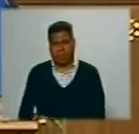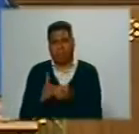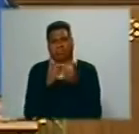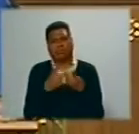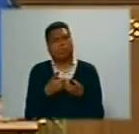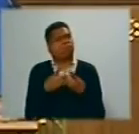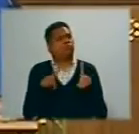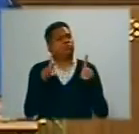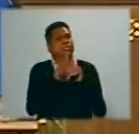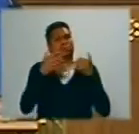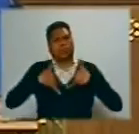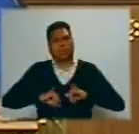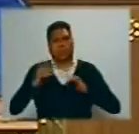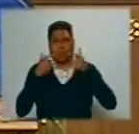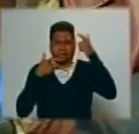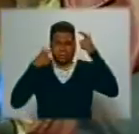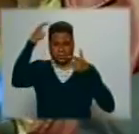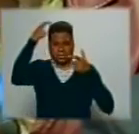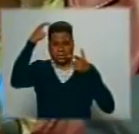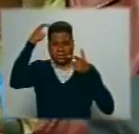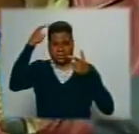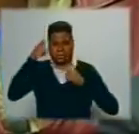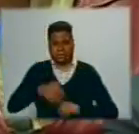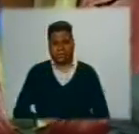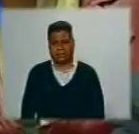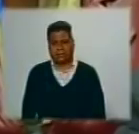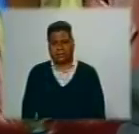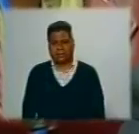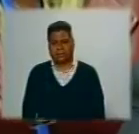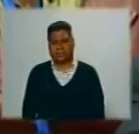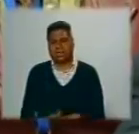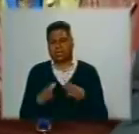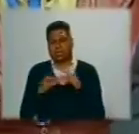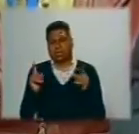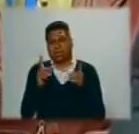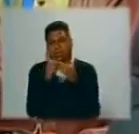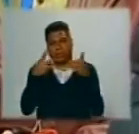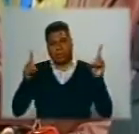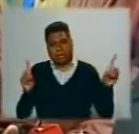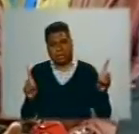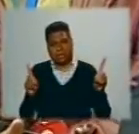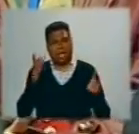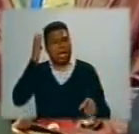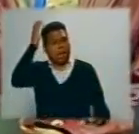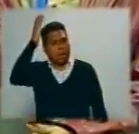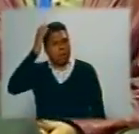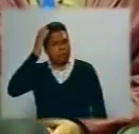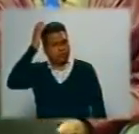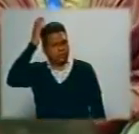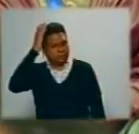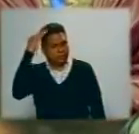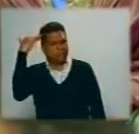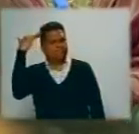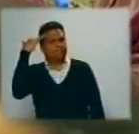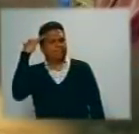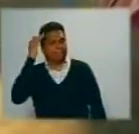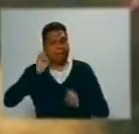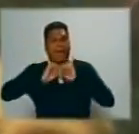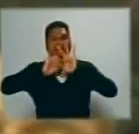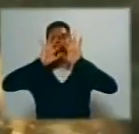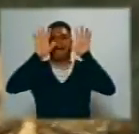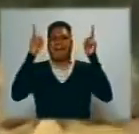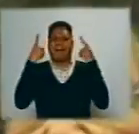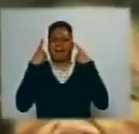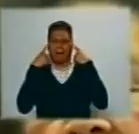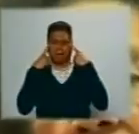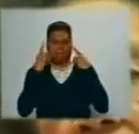comandante Chávez, con su talante democrático, con su conciencia patria, con su